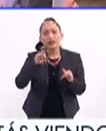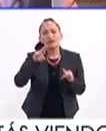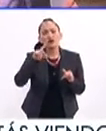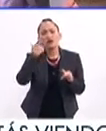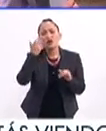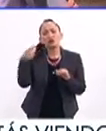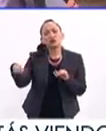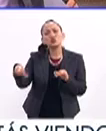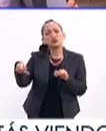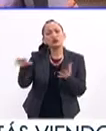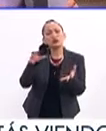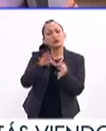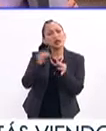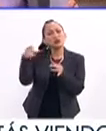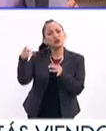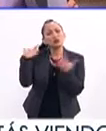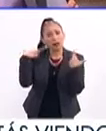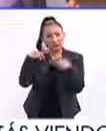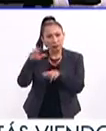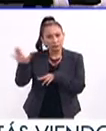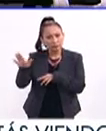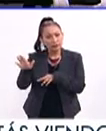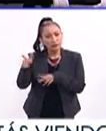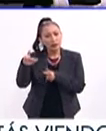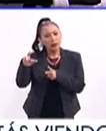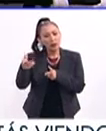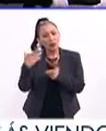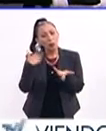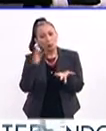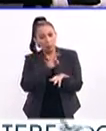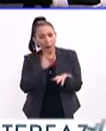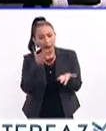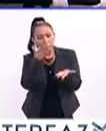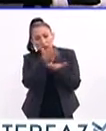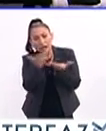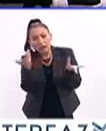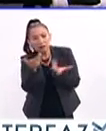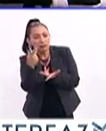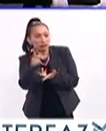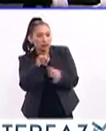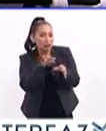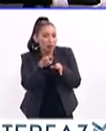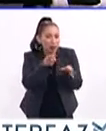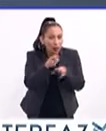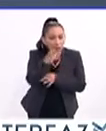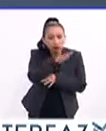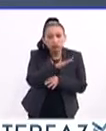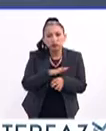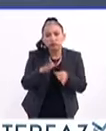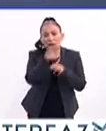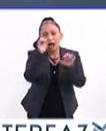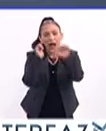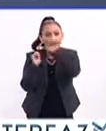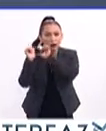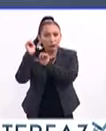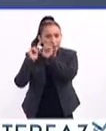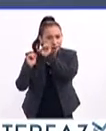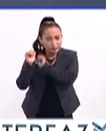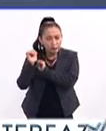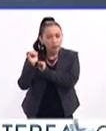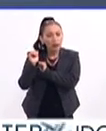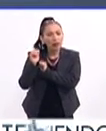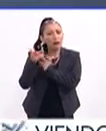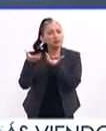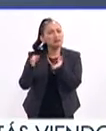nos platicaras tú como maestra, que has tenido esta posibilidad de desempeñar pues este trabajo dentro de la arqueología.